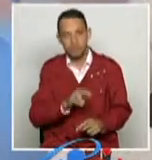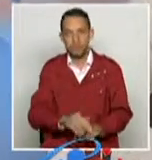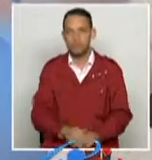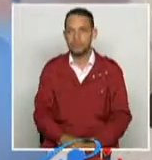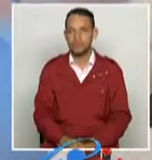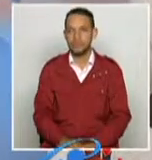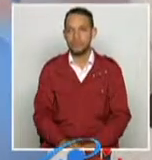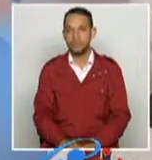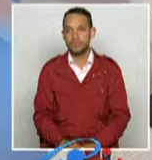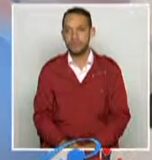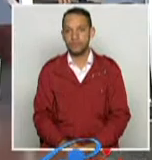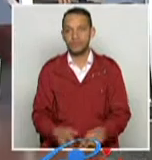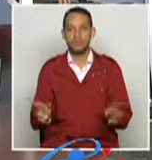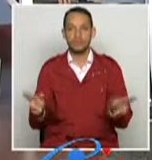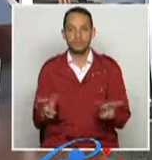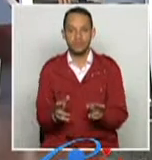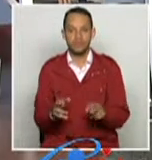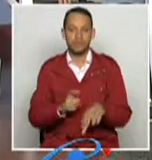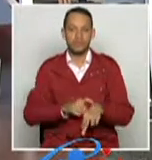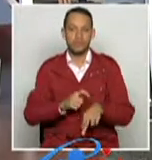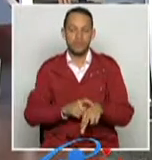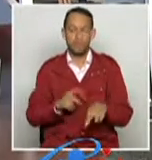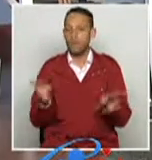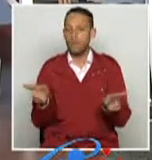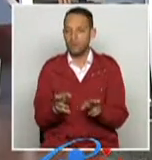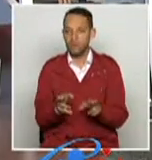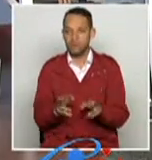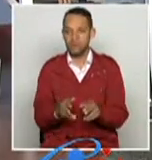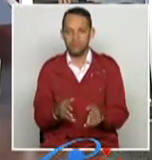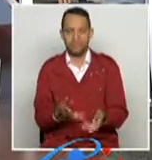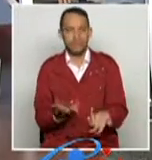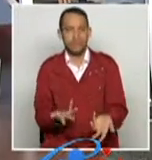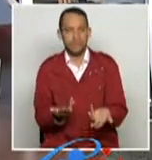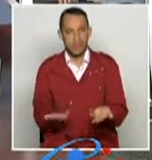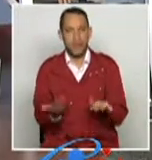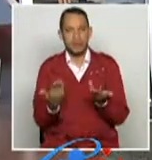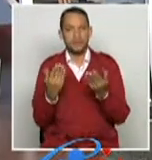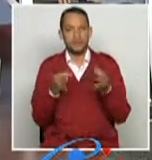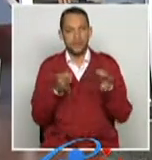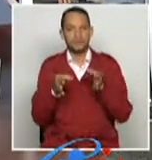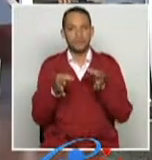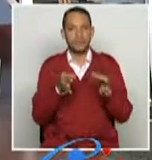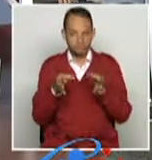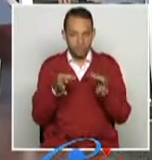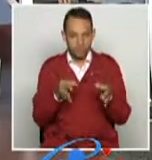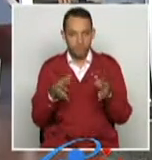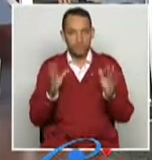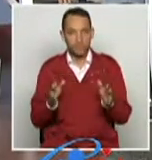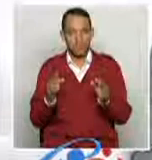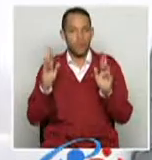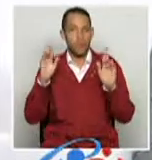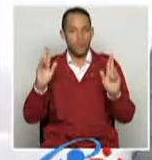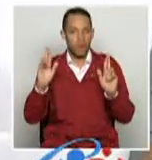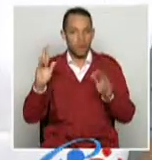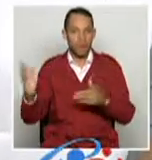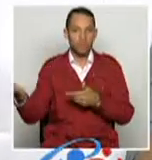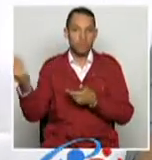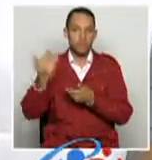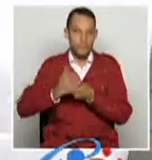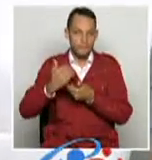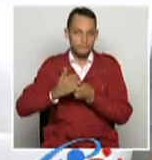bien, cortico César, porque sí, estamos ya sobre el tiempo. A mí me emociona porque yo quisiera tener este tipo de casos todos los días